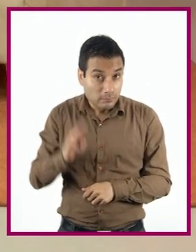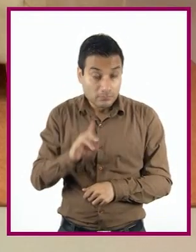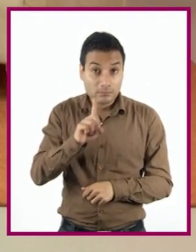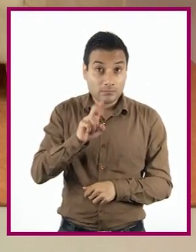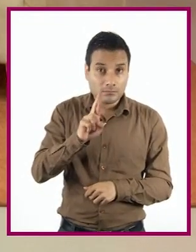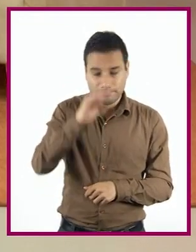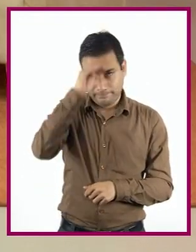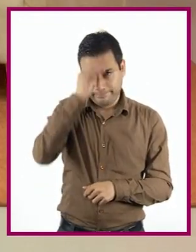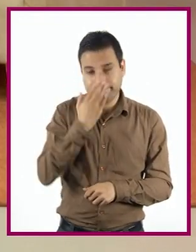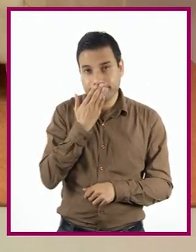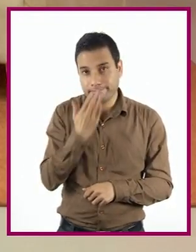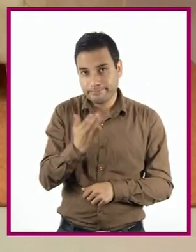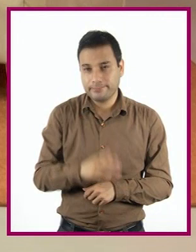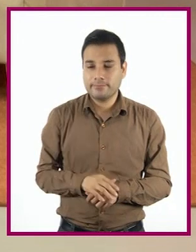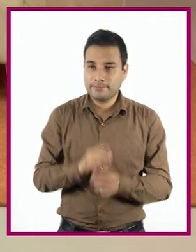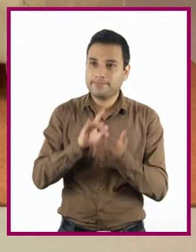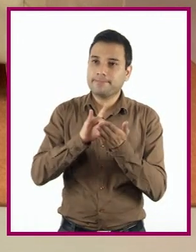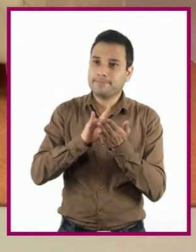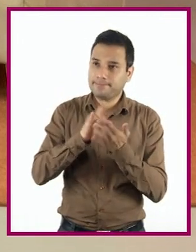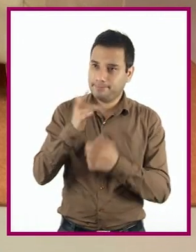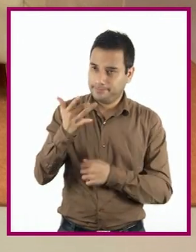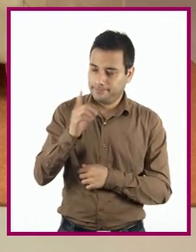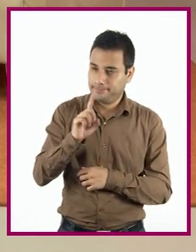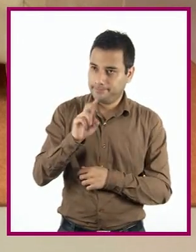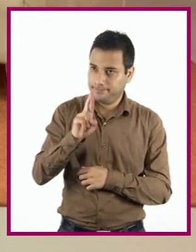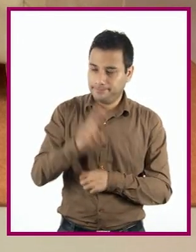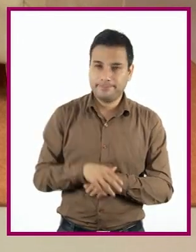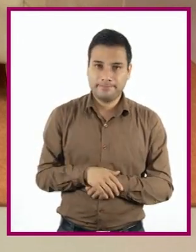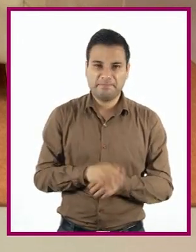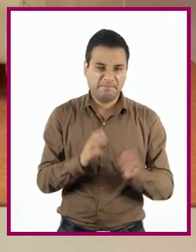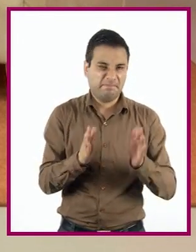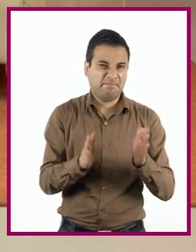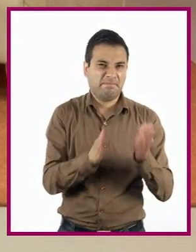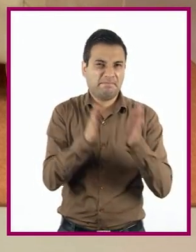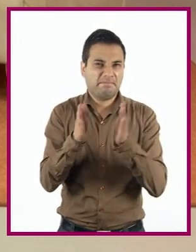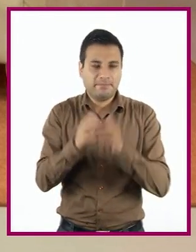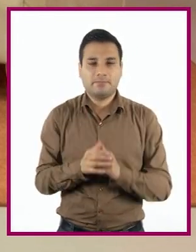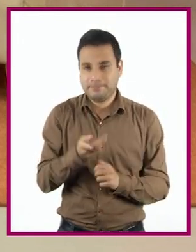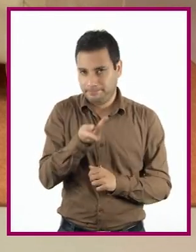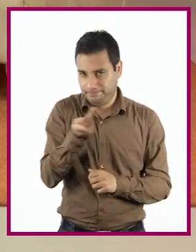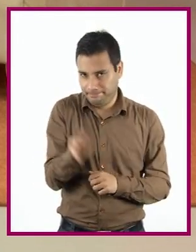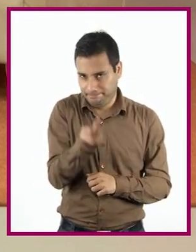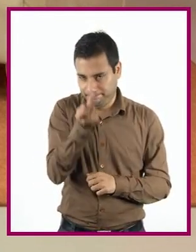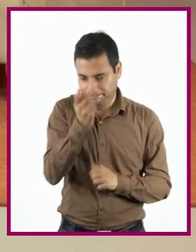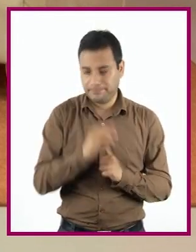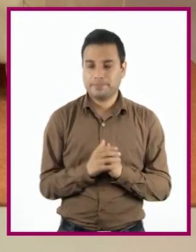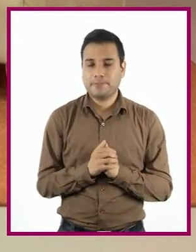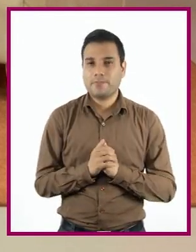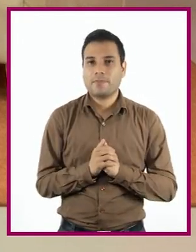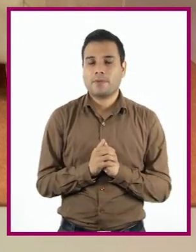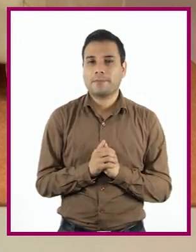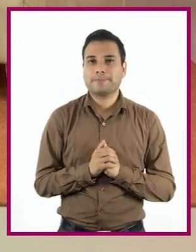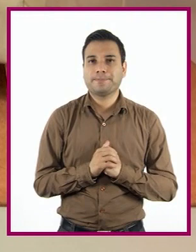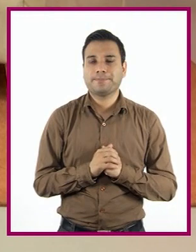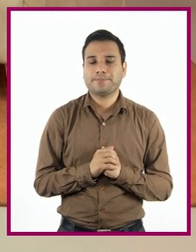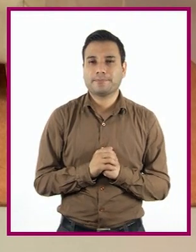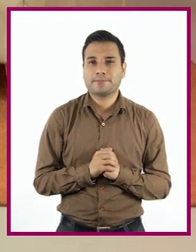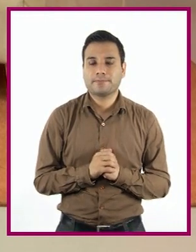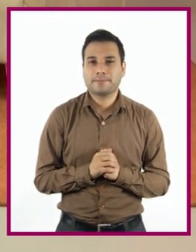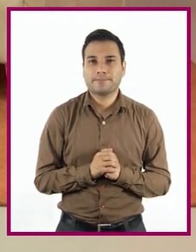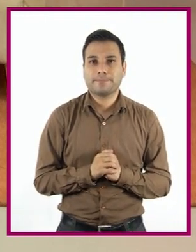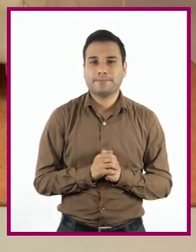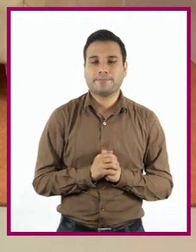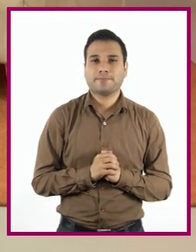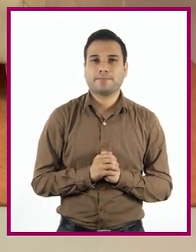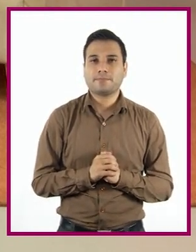doctorado. Muchas gracias, doctor. Escuchemos ahora la pregunta del ingeniero en sistemas Eric Tutús de San